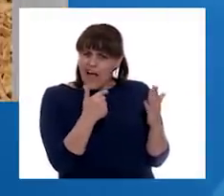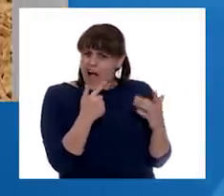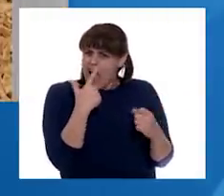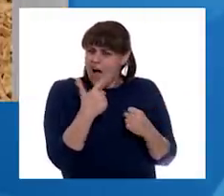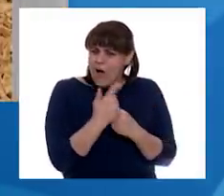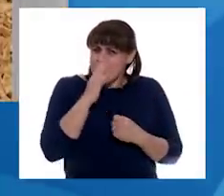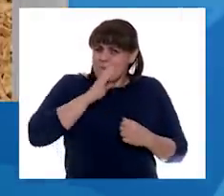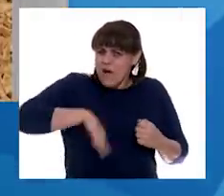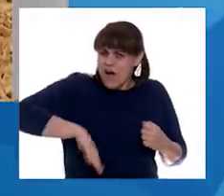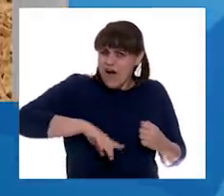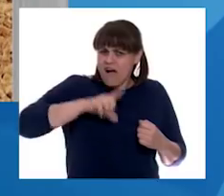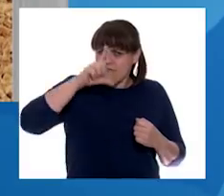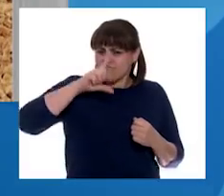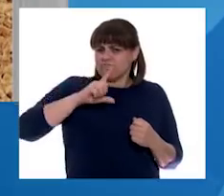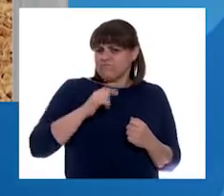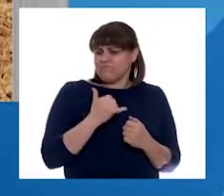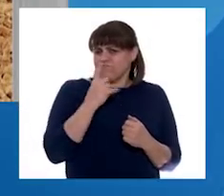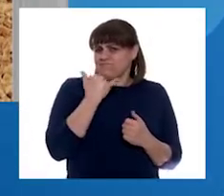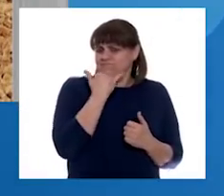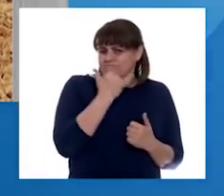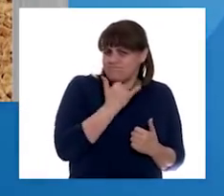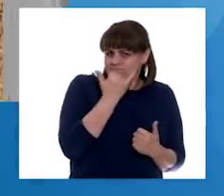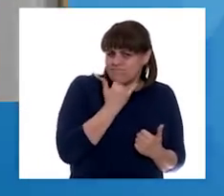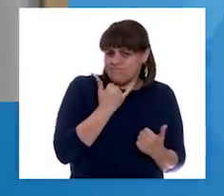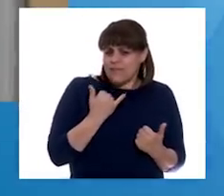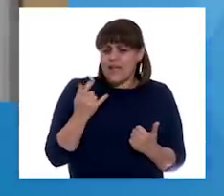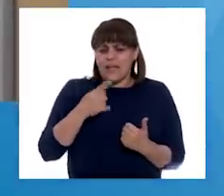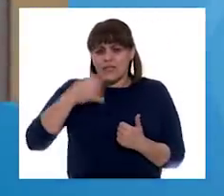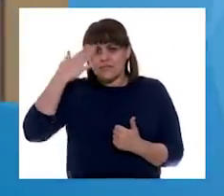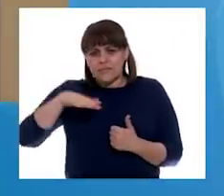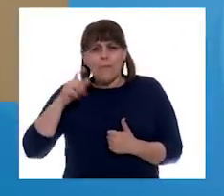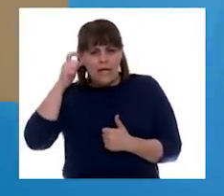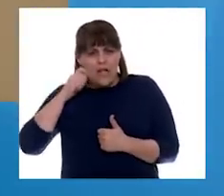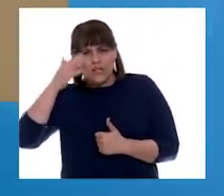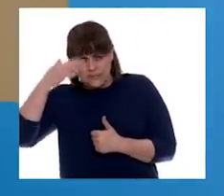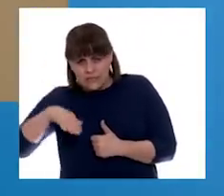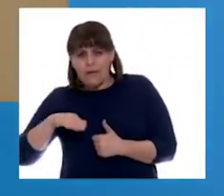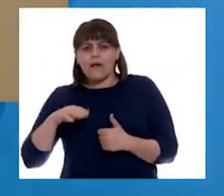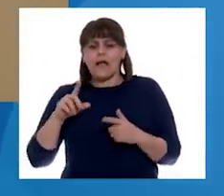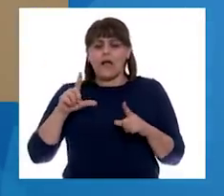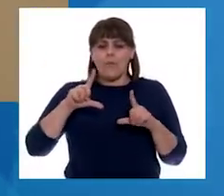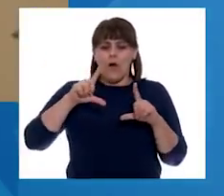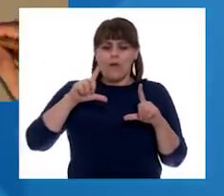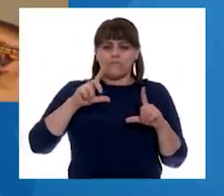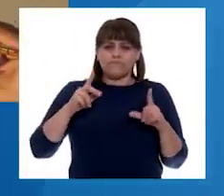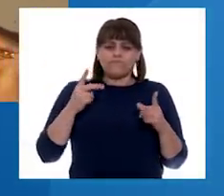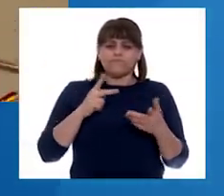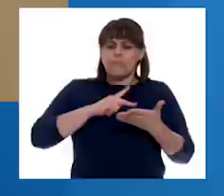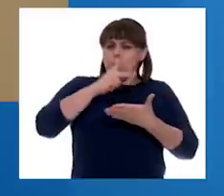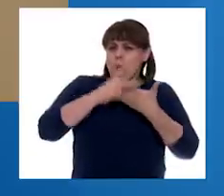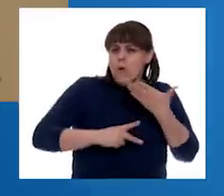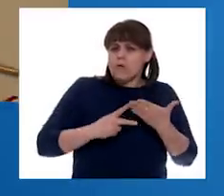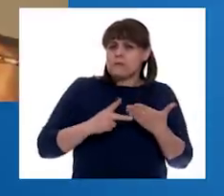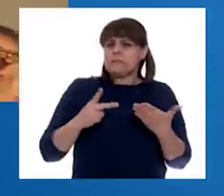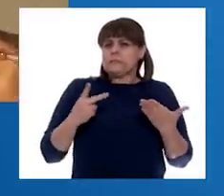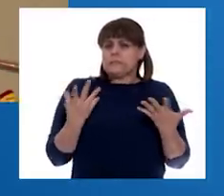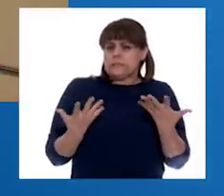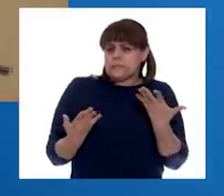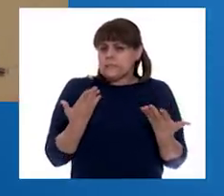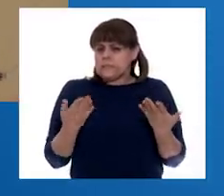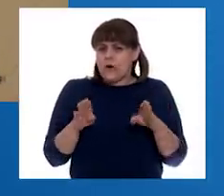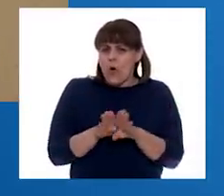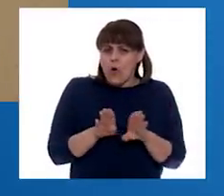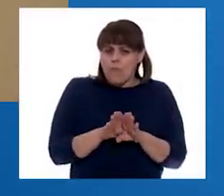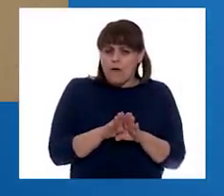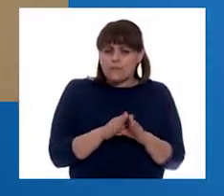Guerrero, que el plan sería la única manera de acabar con la guerra. Así que las inconsistencias las pasaron por alto, aún con recelos y